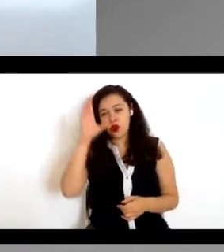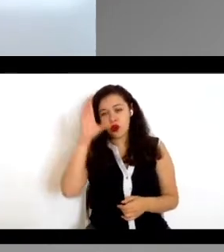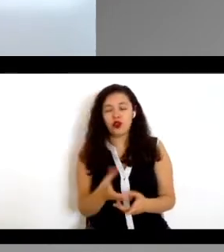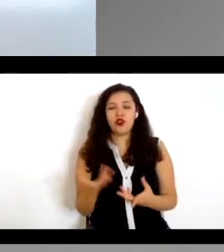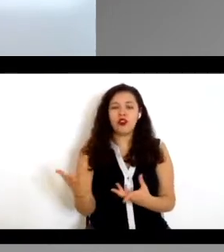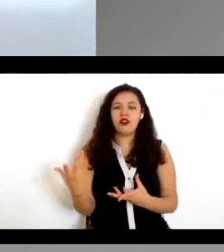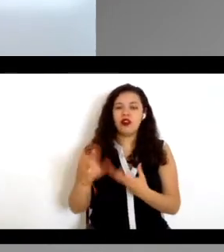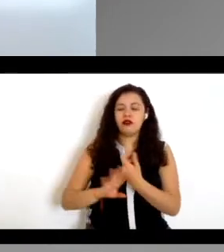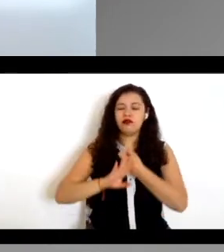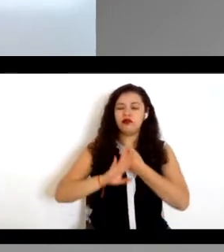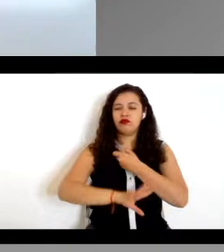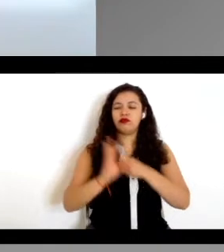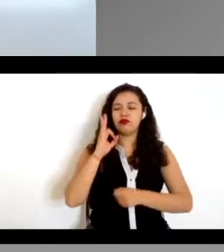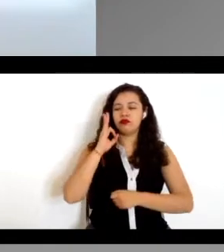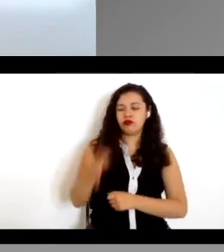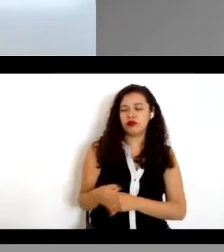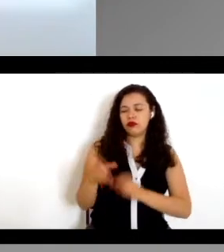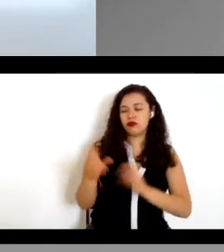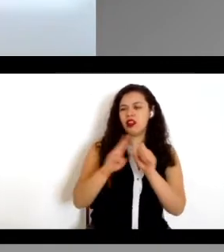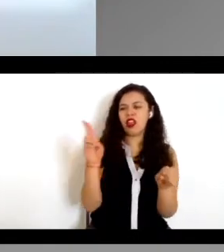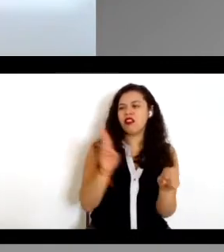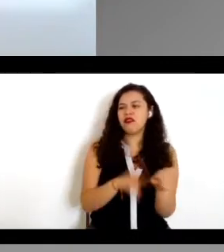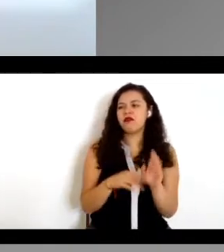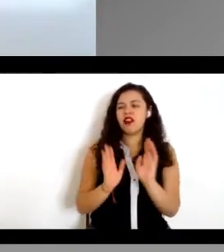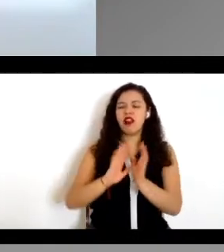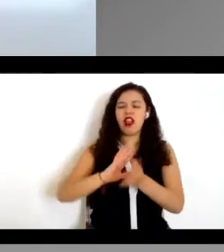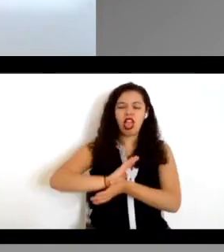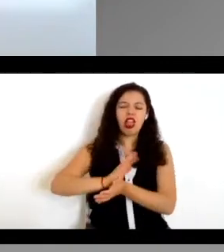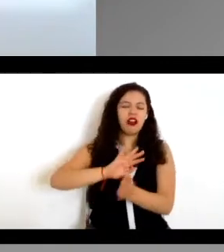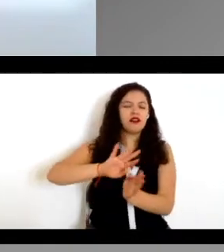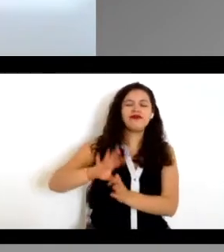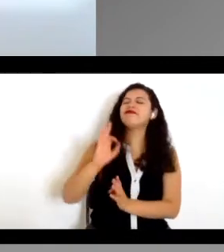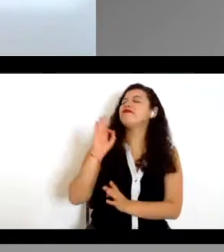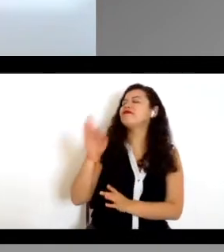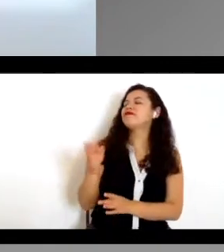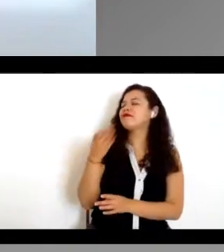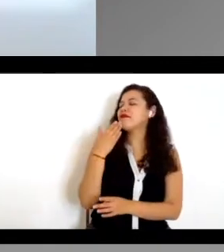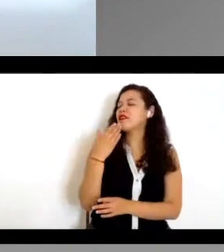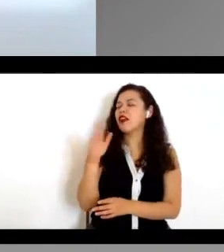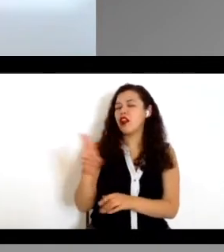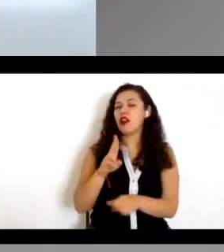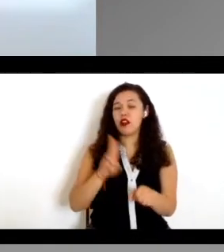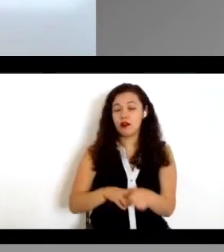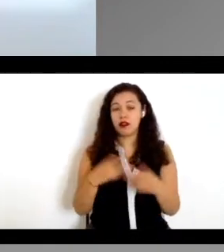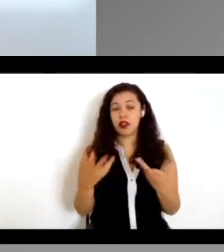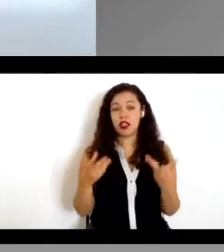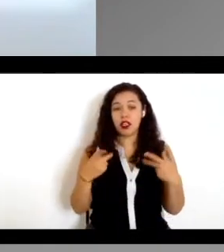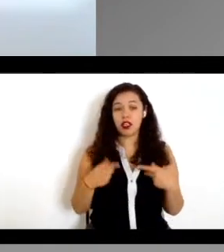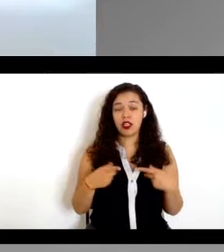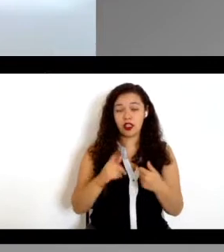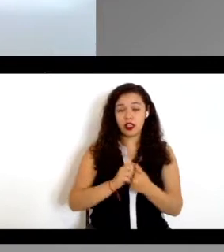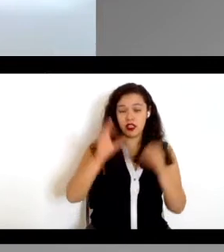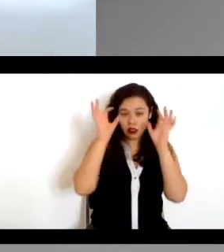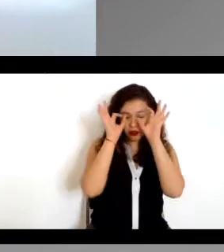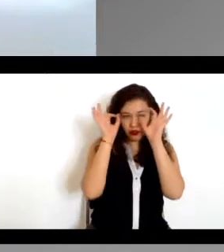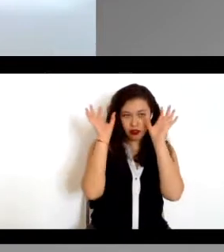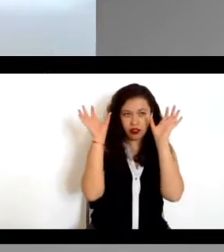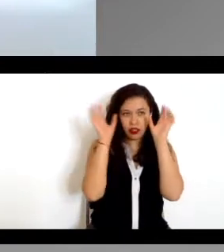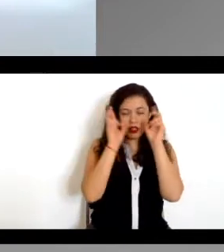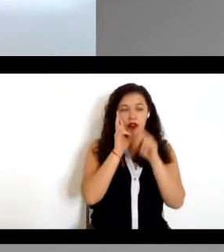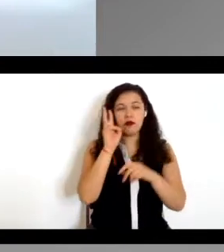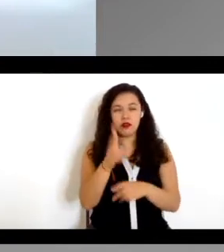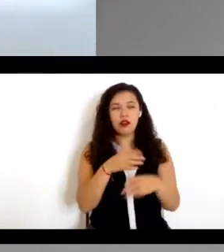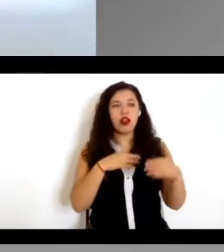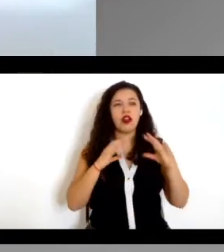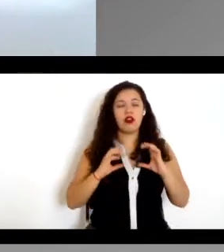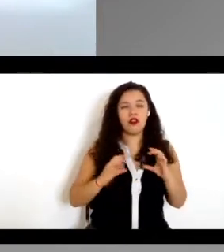como normalidad. Por ello, quienes tienen limitaciones motrices, visuales, auditivas, intelectuales, y los vemos